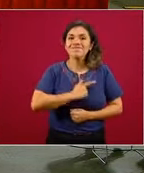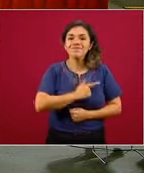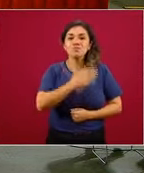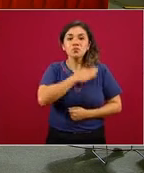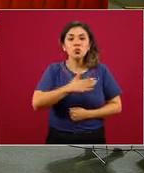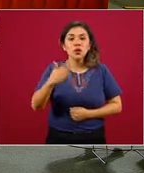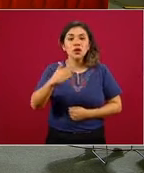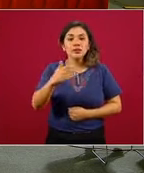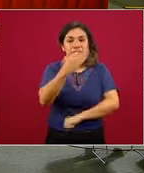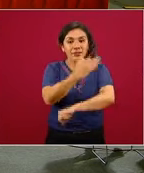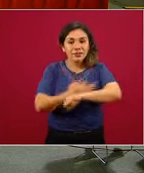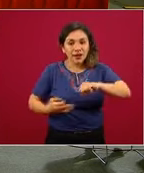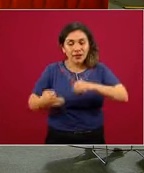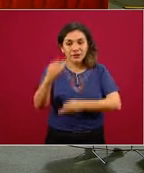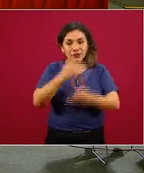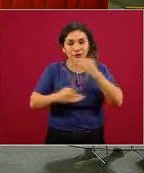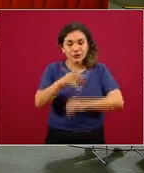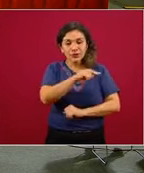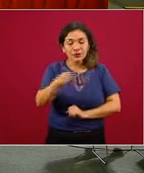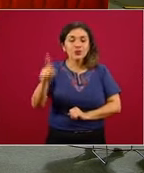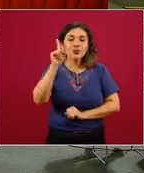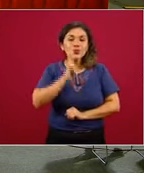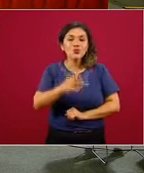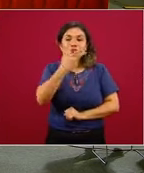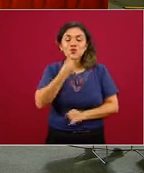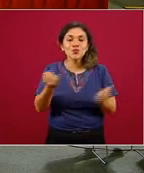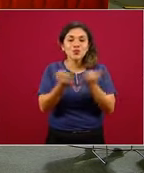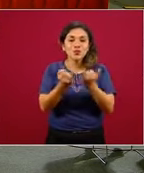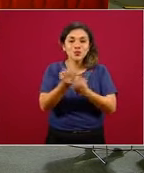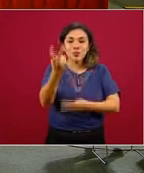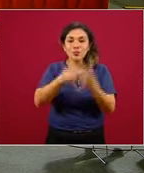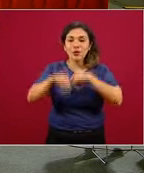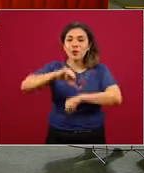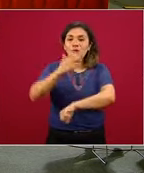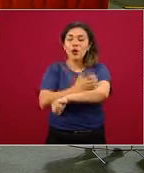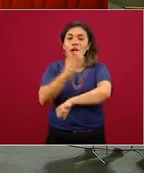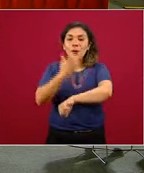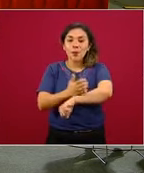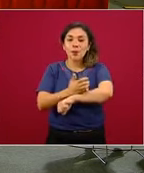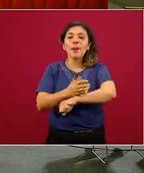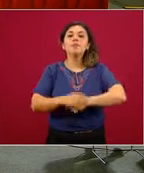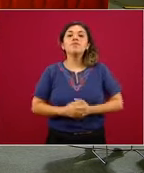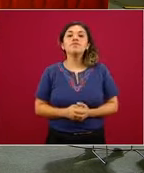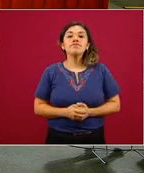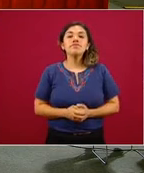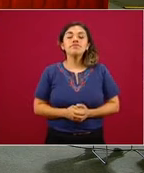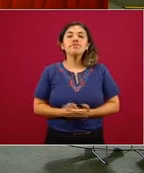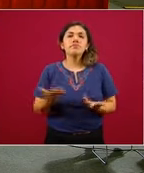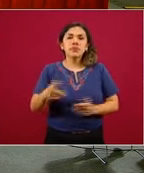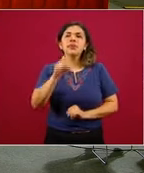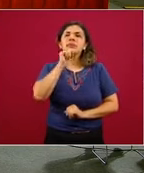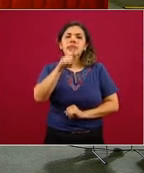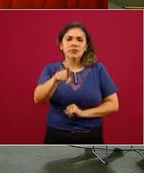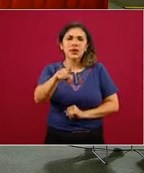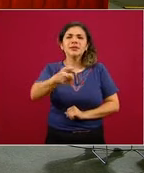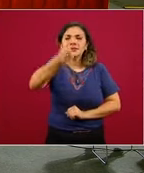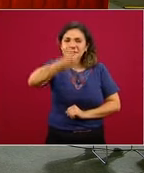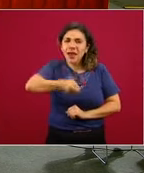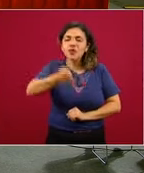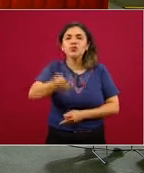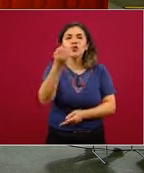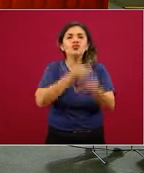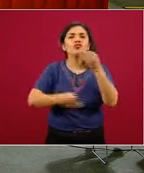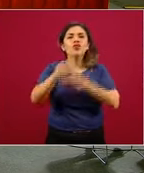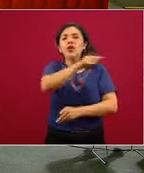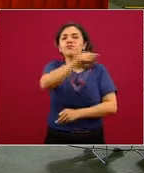Muy buenas tardes con todas y con todos los que nos acompañan aquí de manera presencial, pero también un saludo a